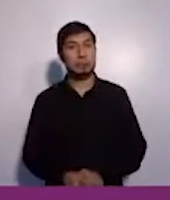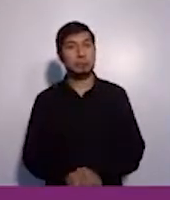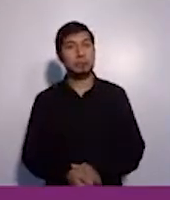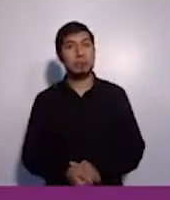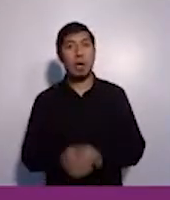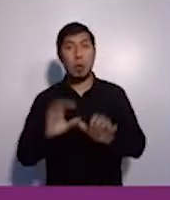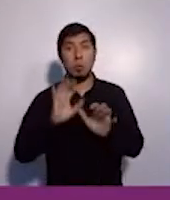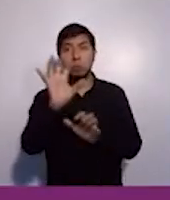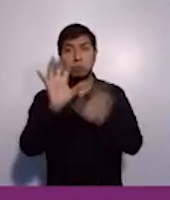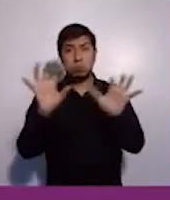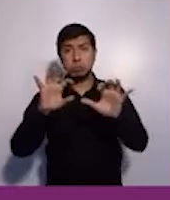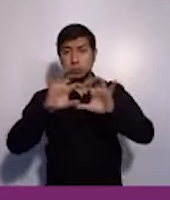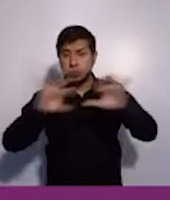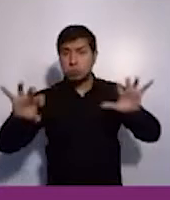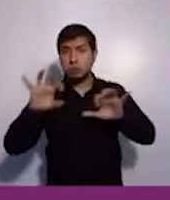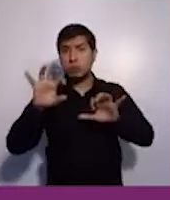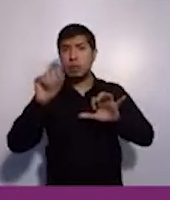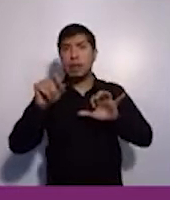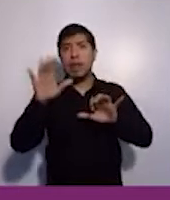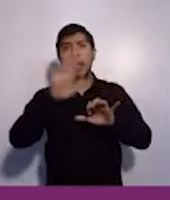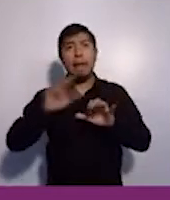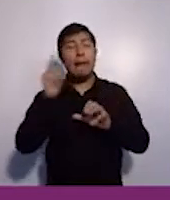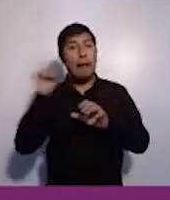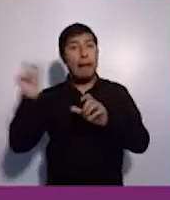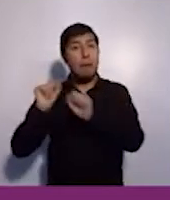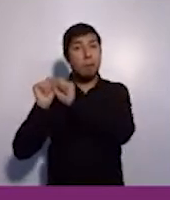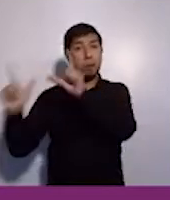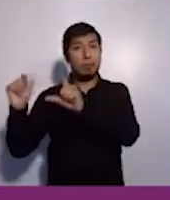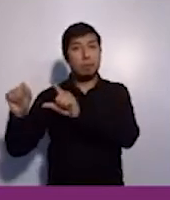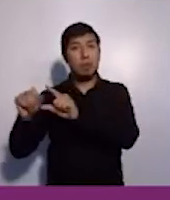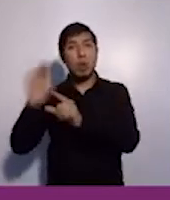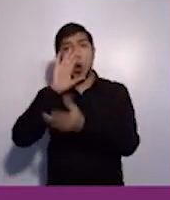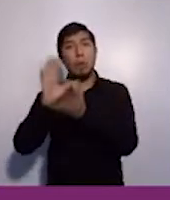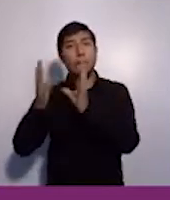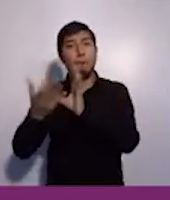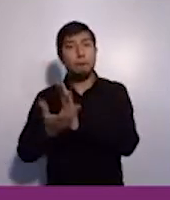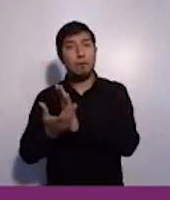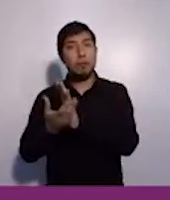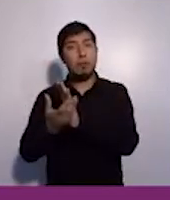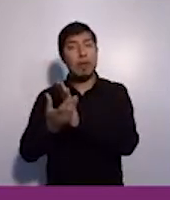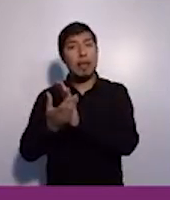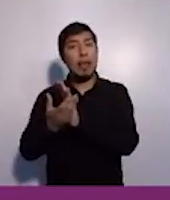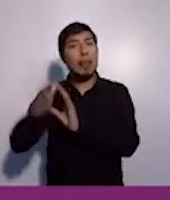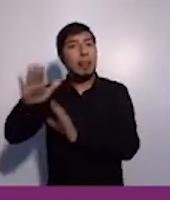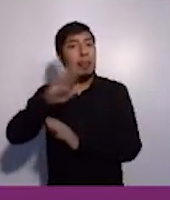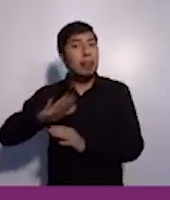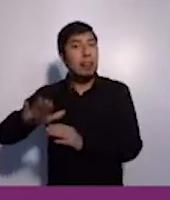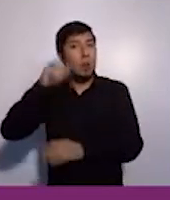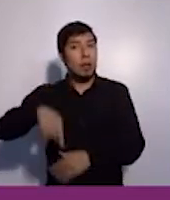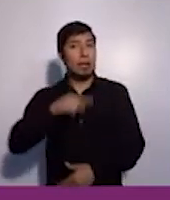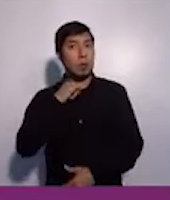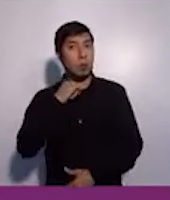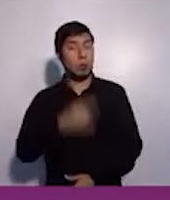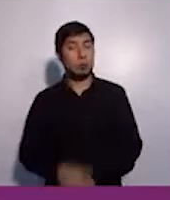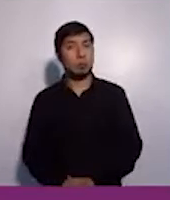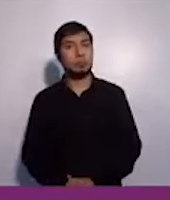por localidad en pantalla para que la podamos observar cómo estamos con la distribución por localidades.